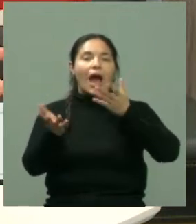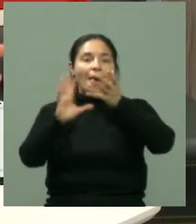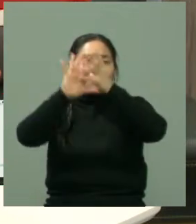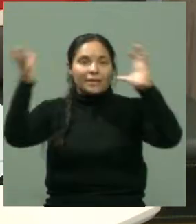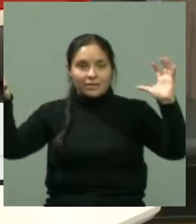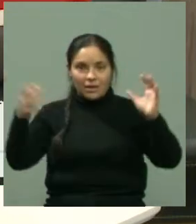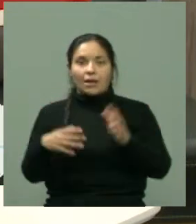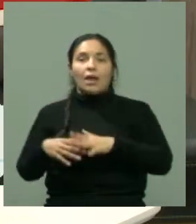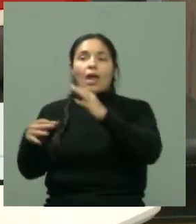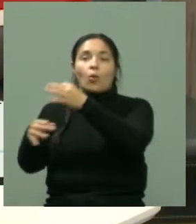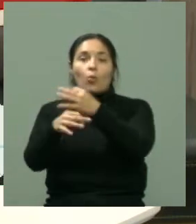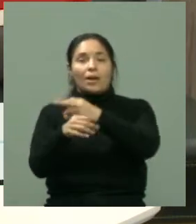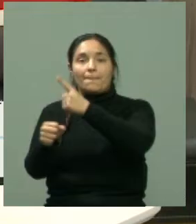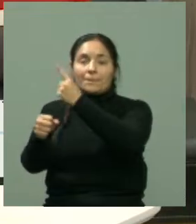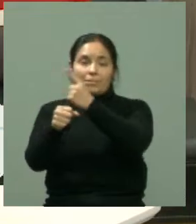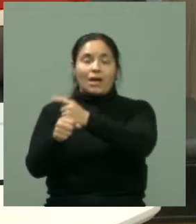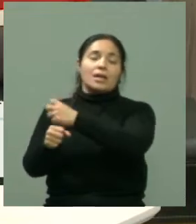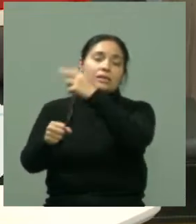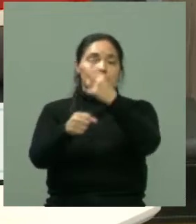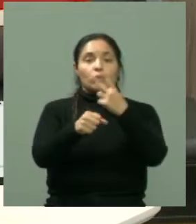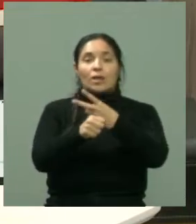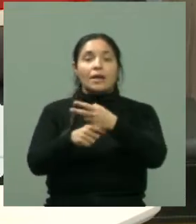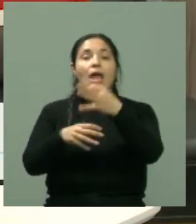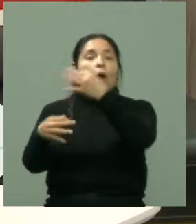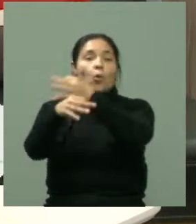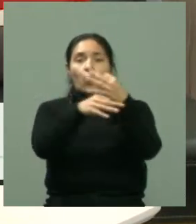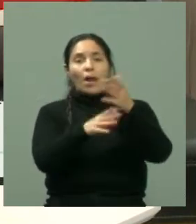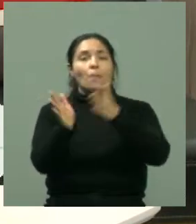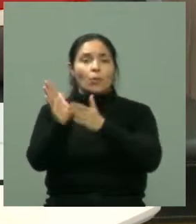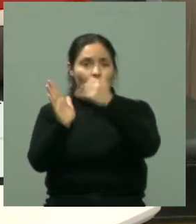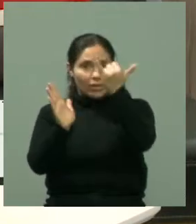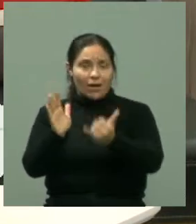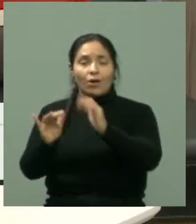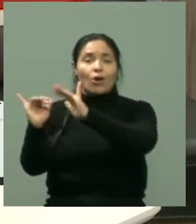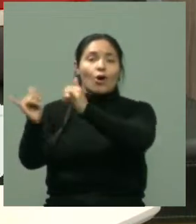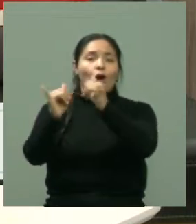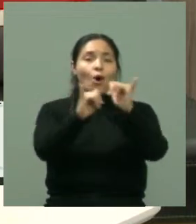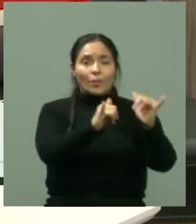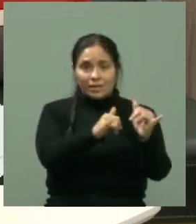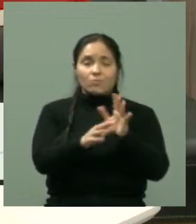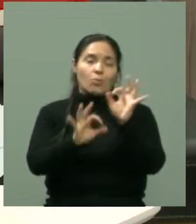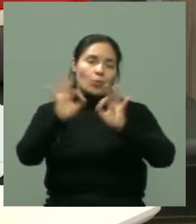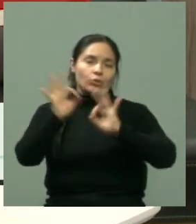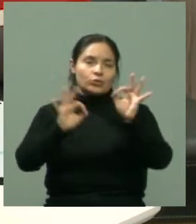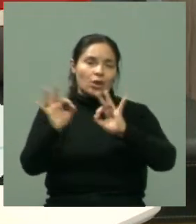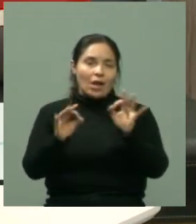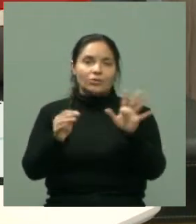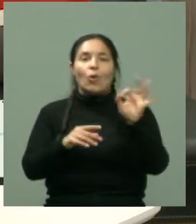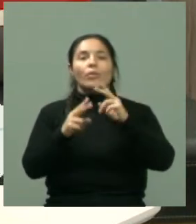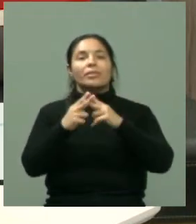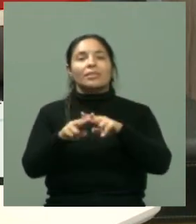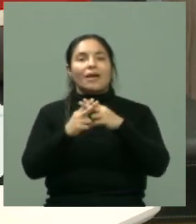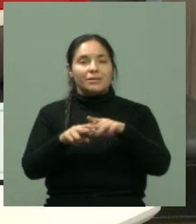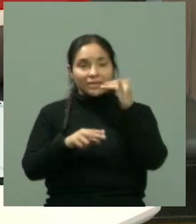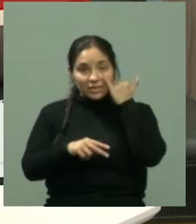muchas escuelas secundarias, también primarias, sobre que de jóvenes, un proyecto o en todo caso un taller armado